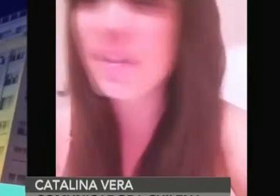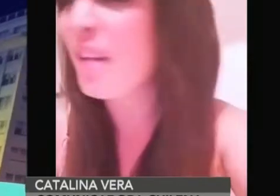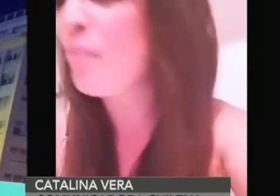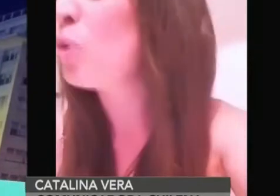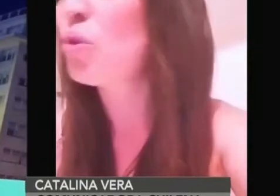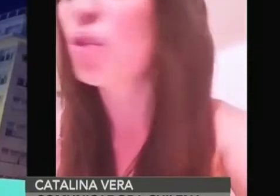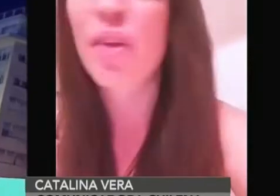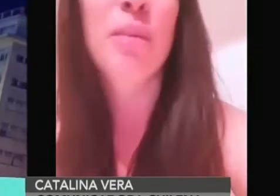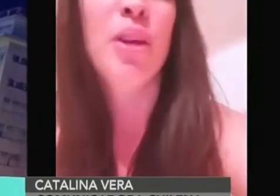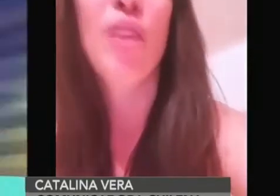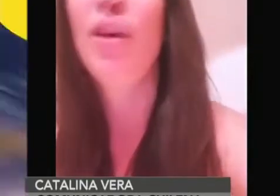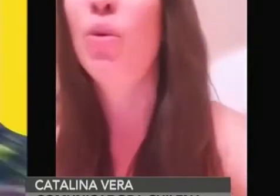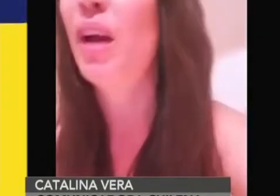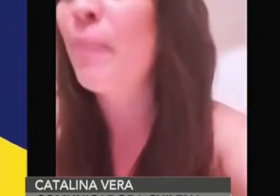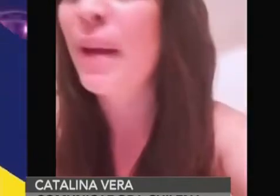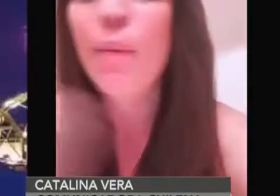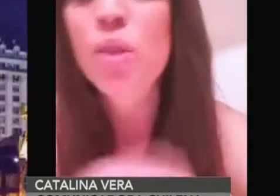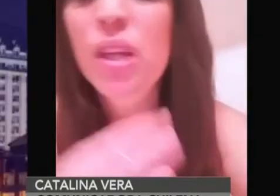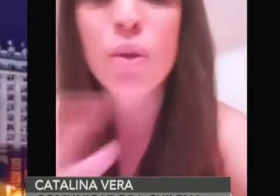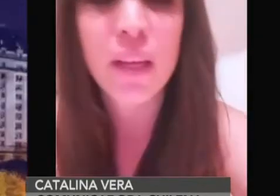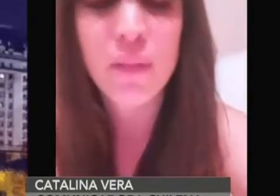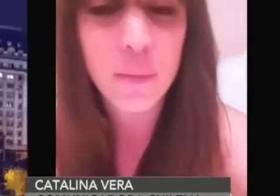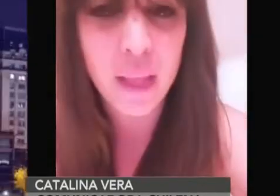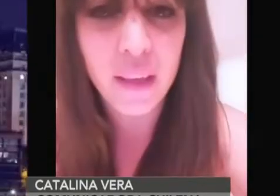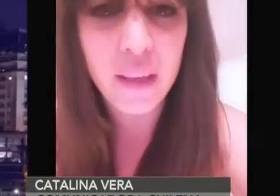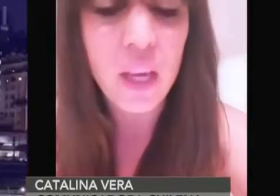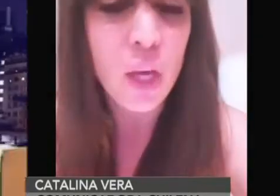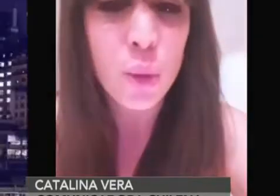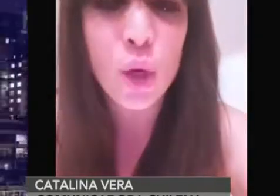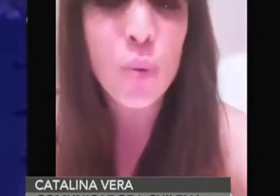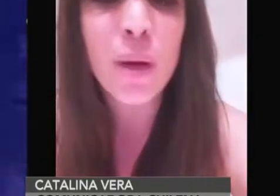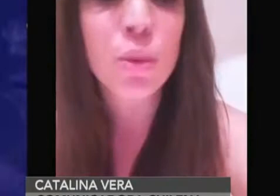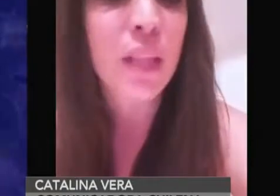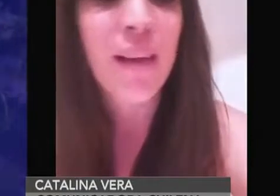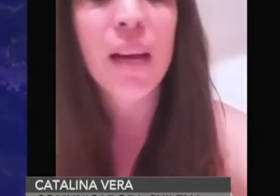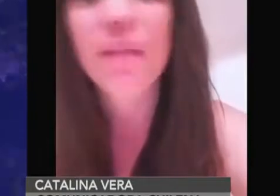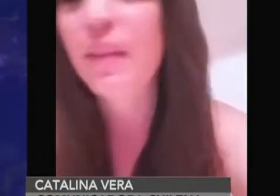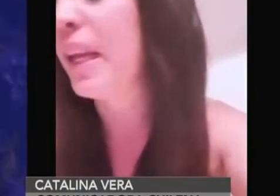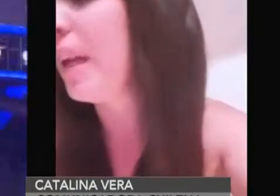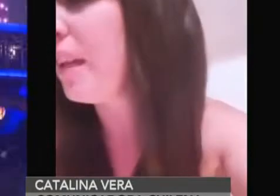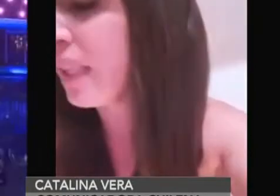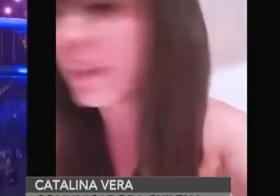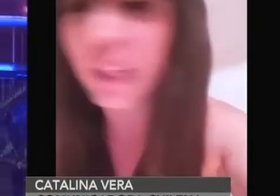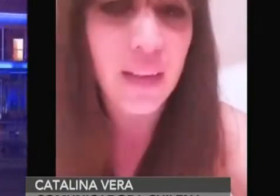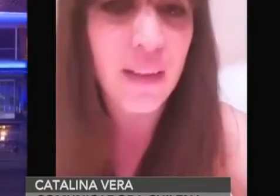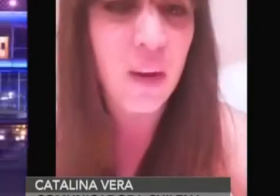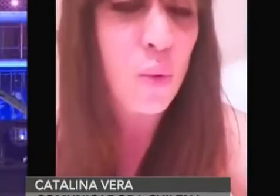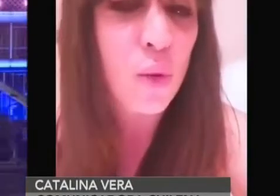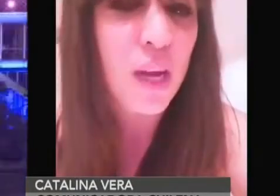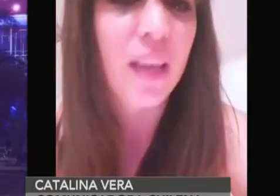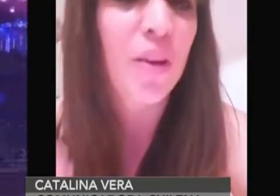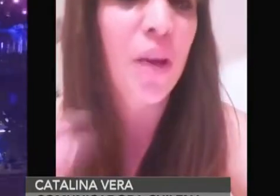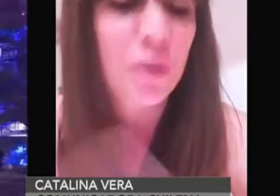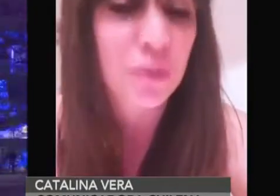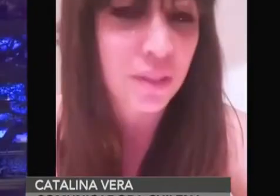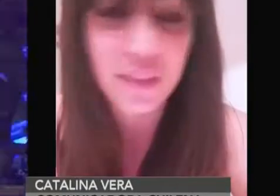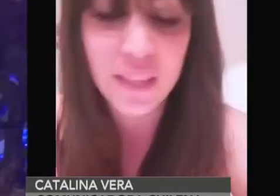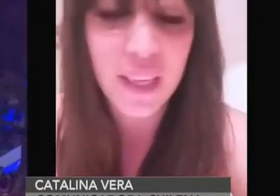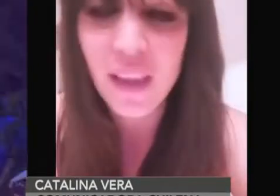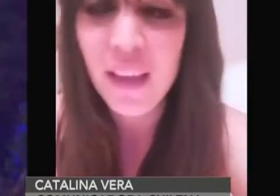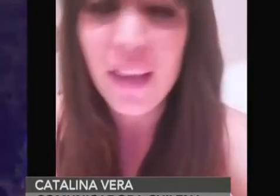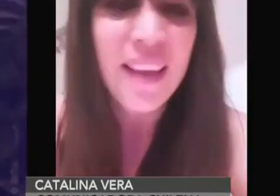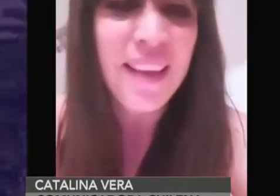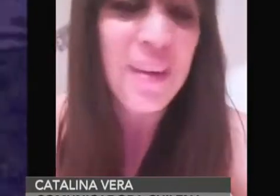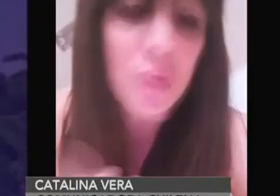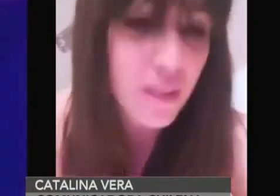que hace muchos años también nos vacunaban para muchas otras enfermedades. Y uno lo preguntaba de qué trataba la vacuna, qué es lo que